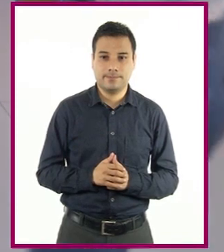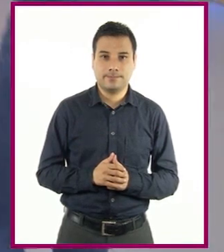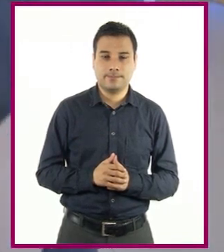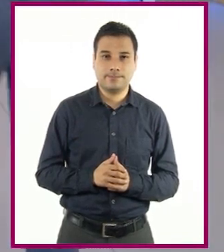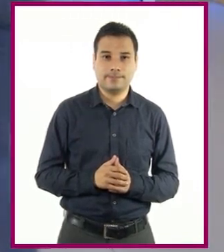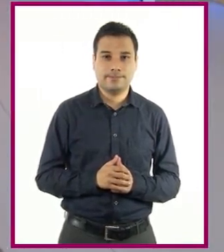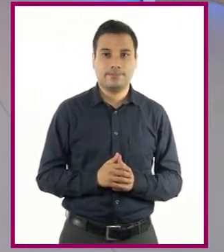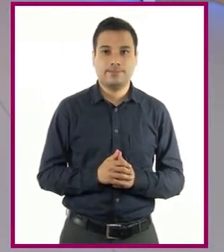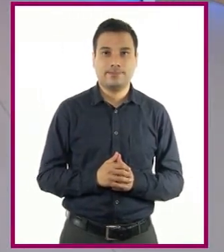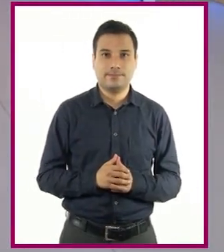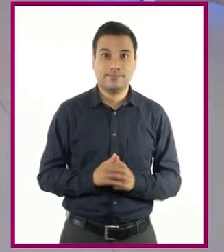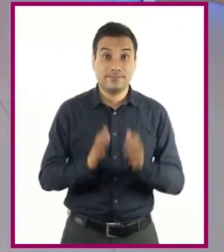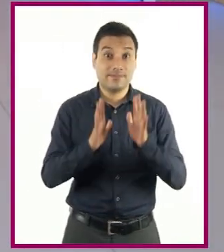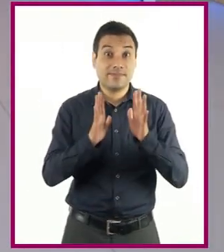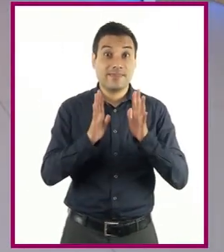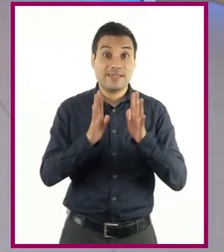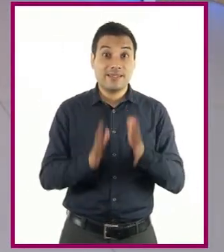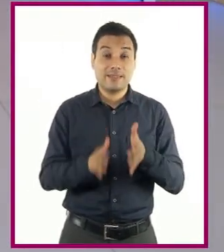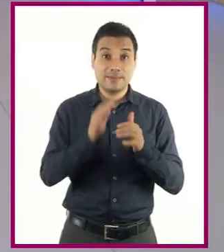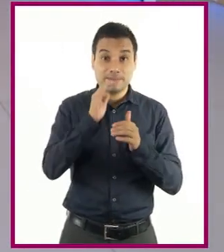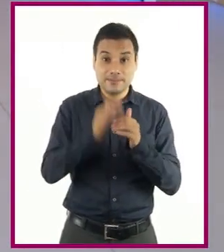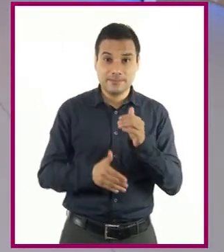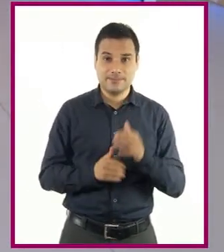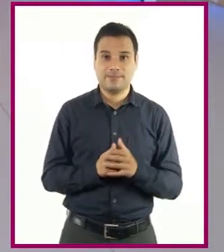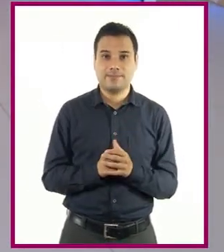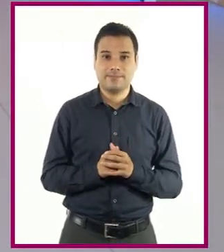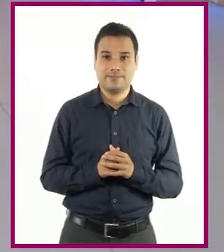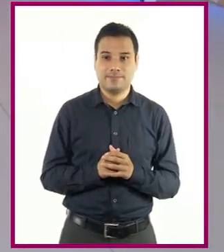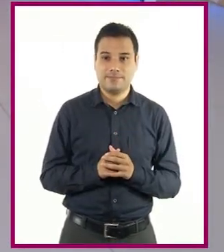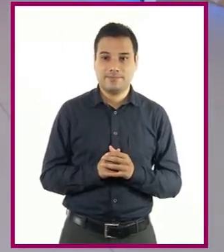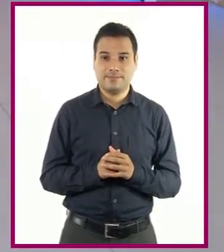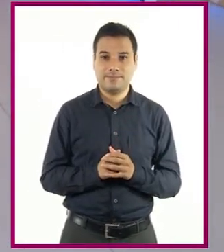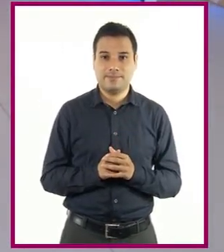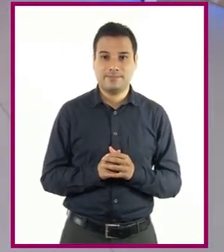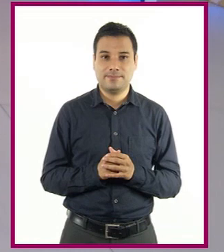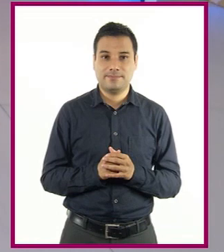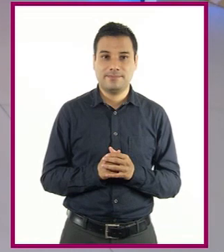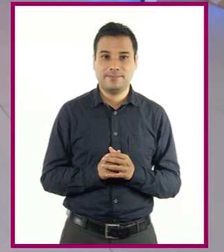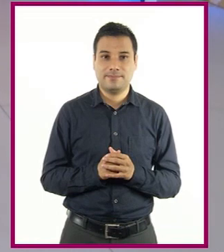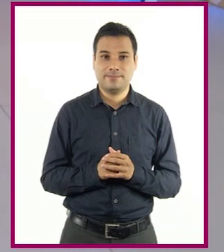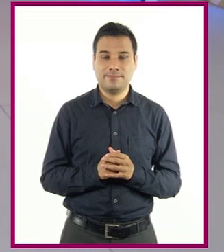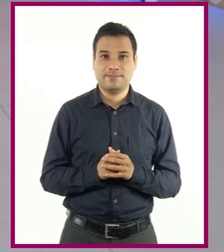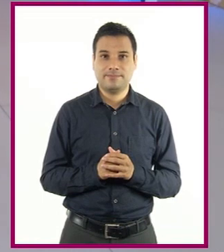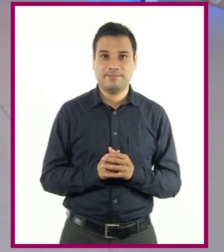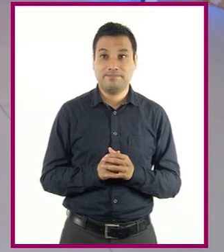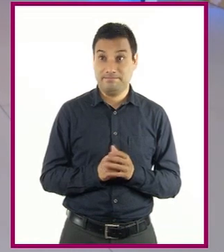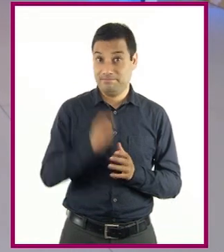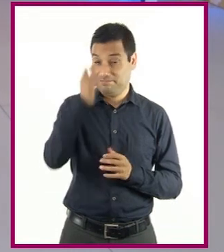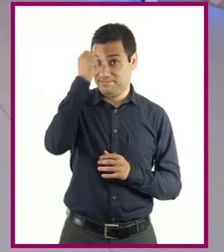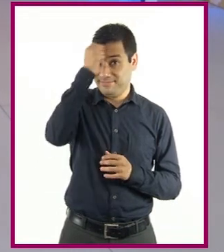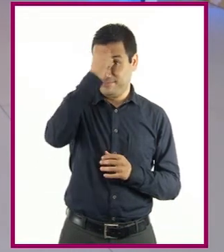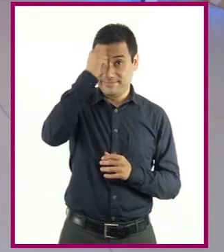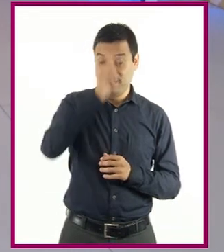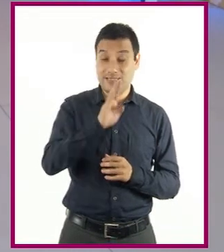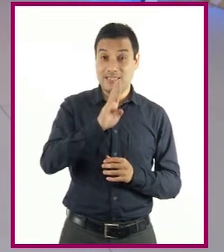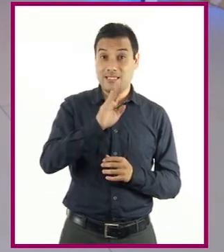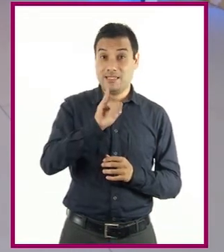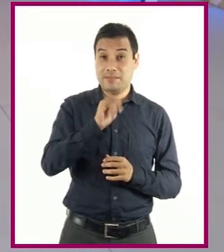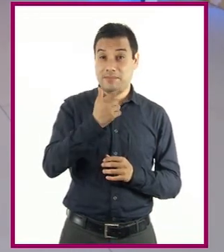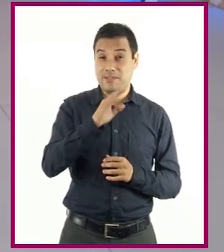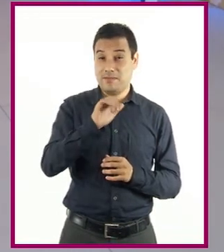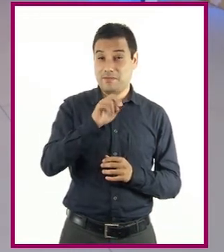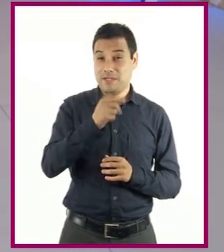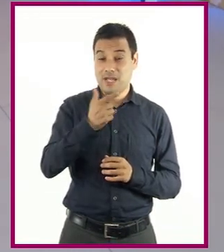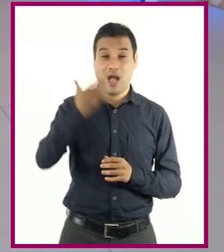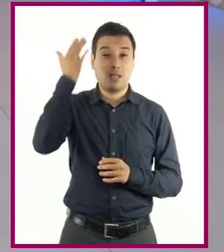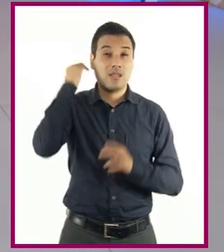Profe, ya vamos a acabar. Salta. Eso, ¿no? Y ya puedes saltar. De acuerdo con la teoría de la gran explosión en el origen del